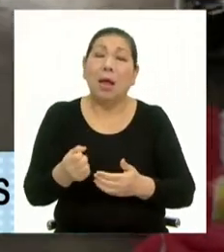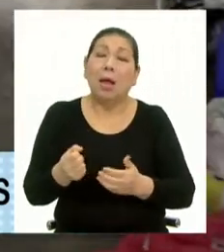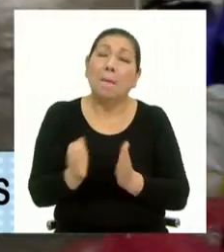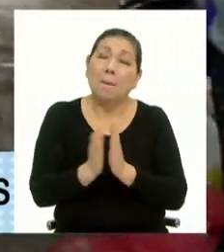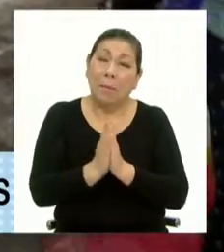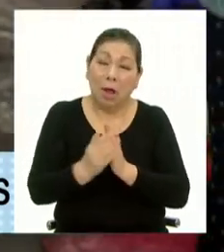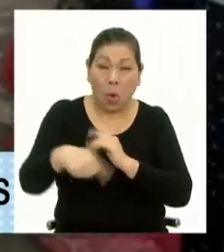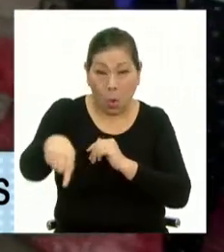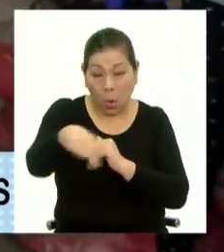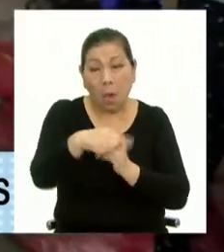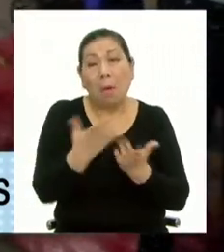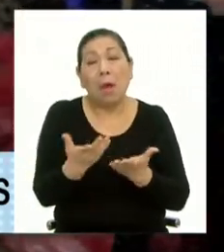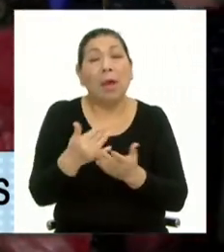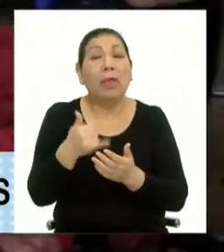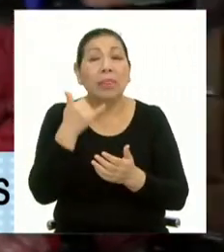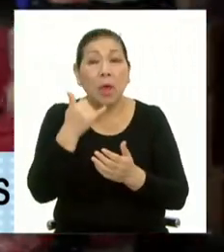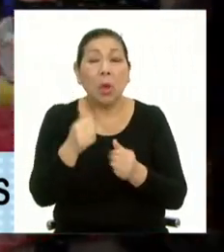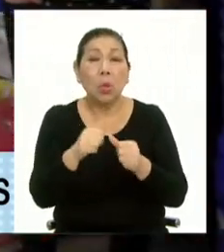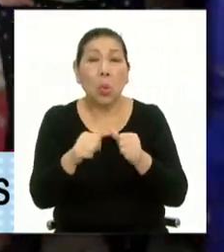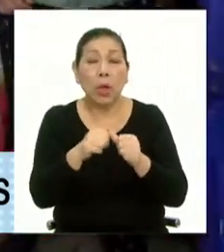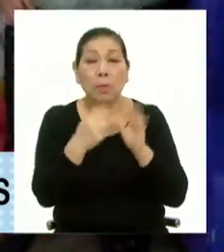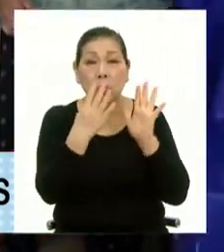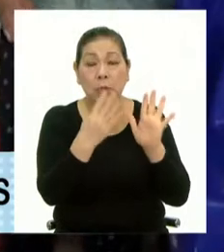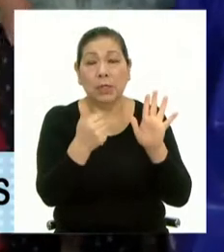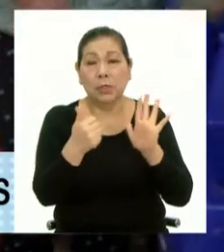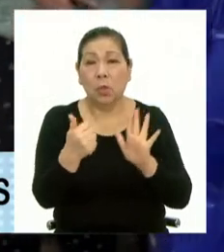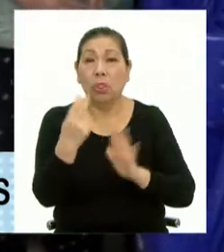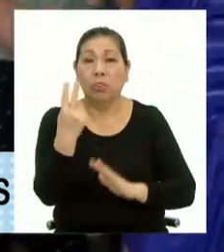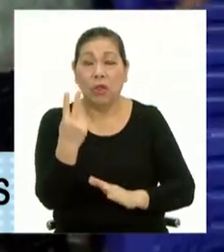señor de Huanca, puede llamar al número